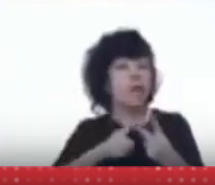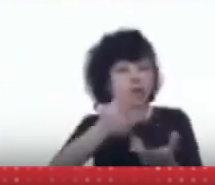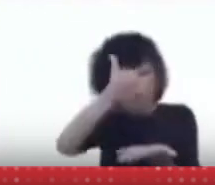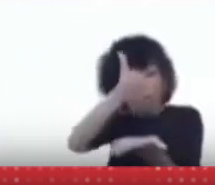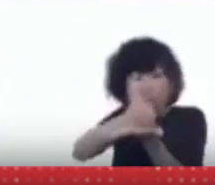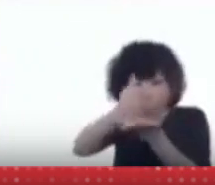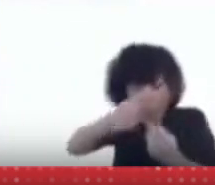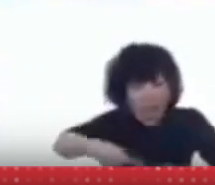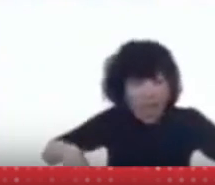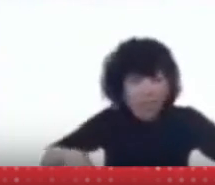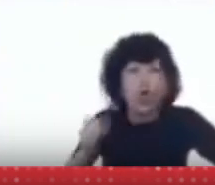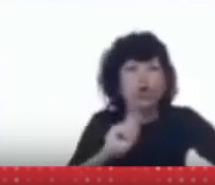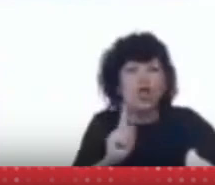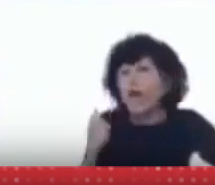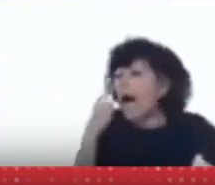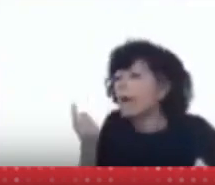la ganancia.